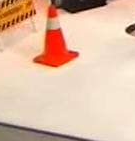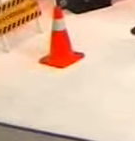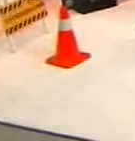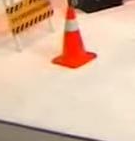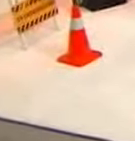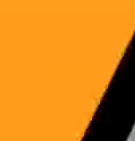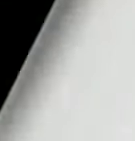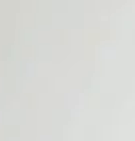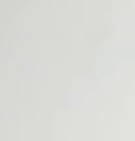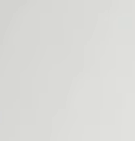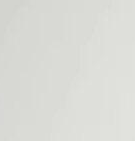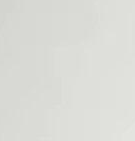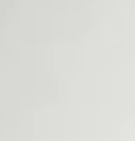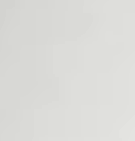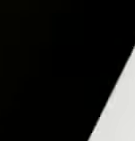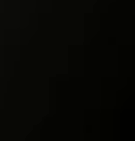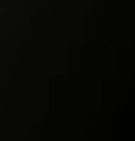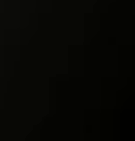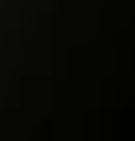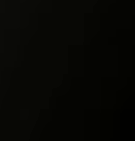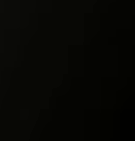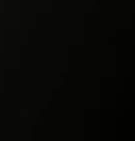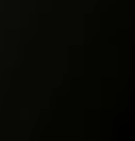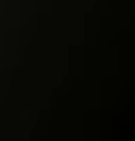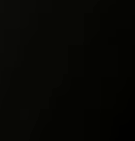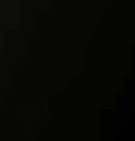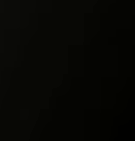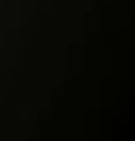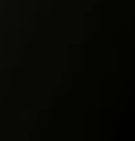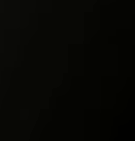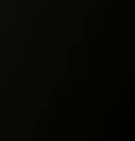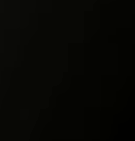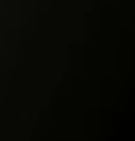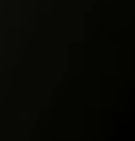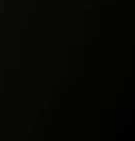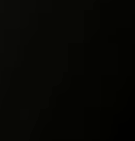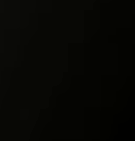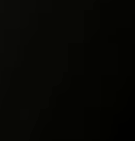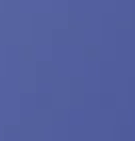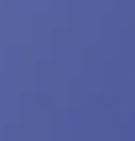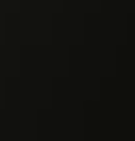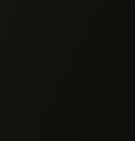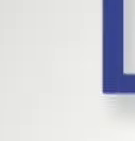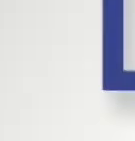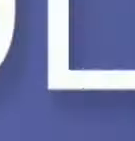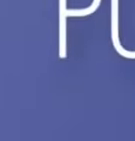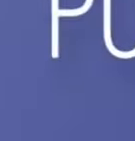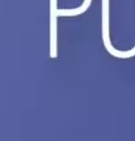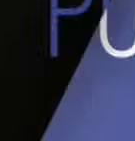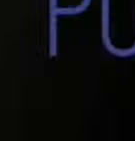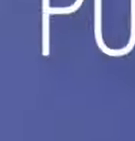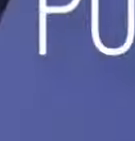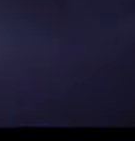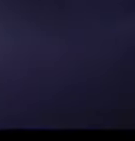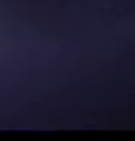Por Ecuador TV. Se hacen de ti, si pudiera ilustrarlo de alguna